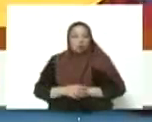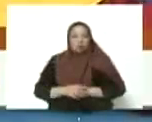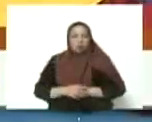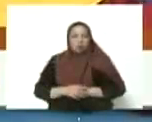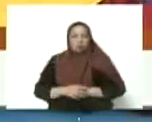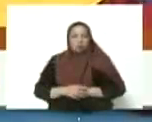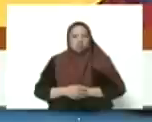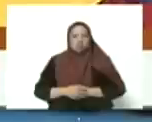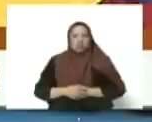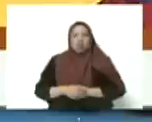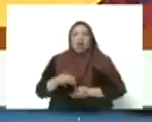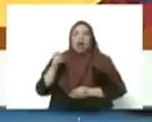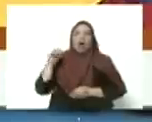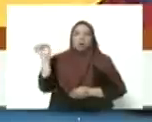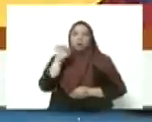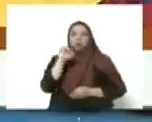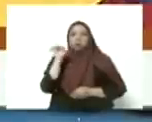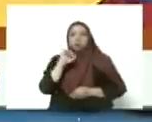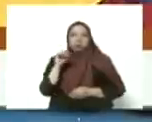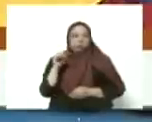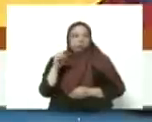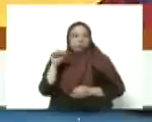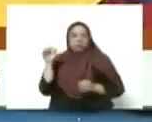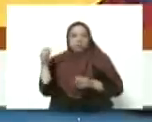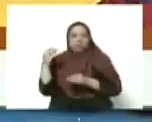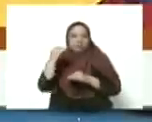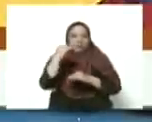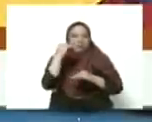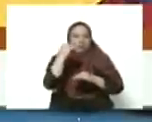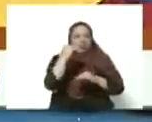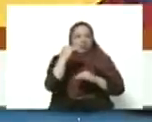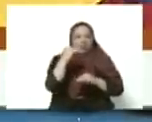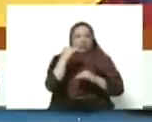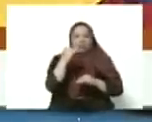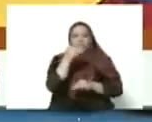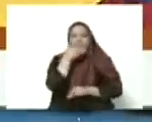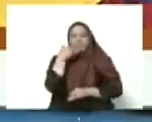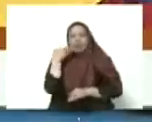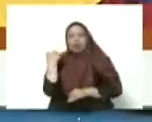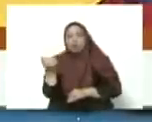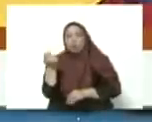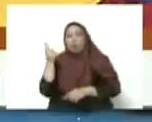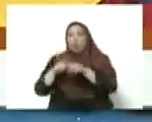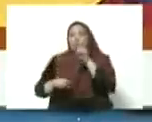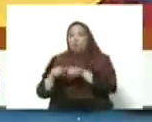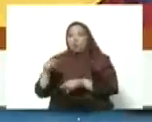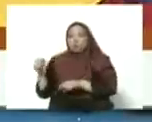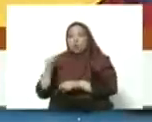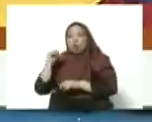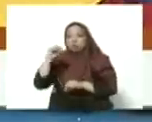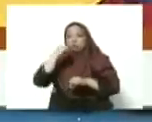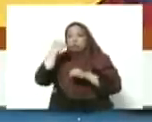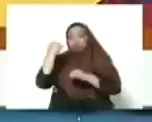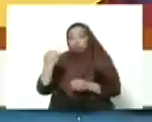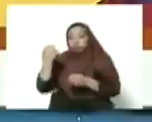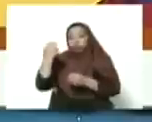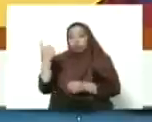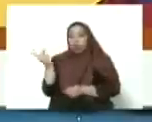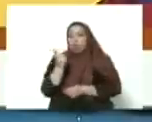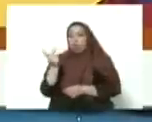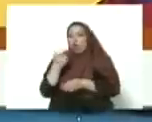Aparte de eso, hay cargas en las aduanas listas para seguir el tránsito de la carga a ambos